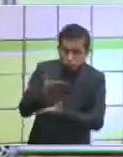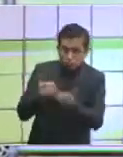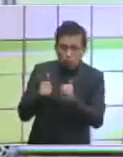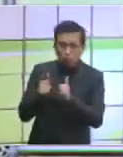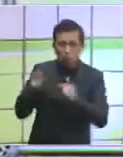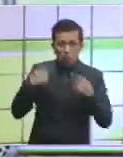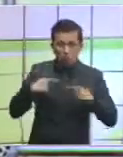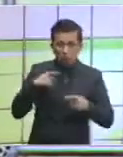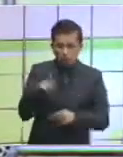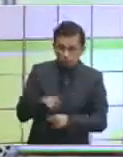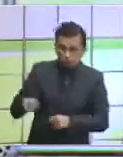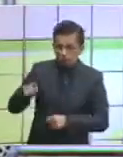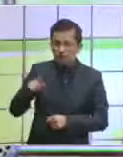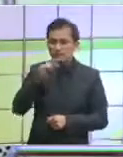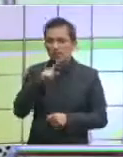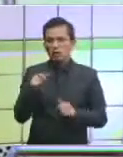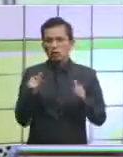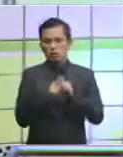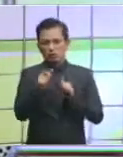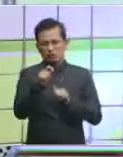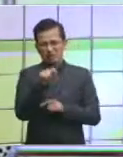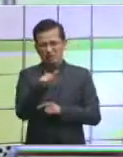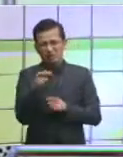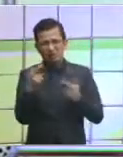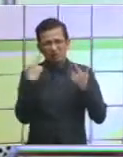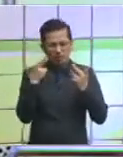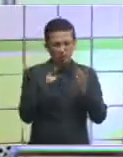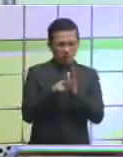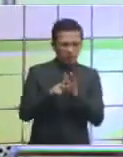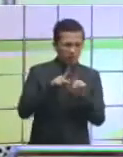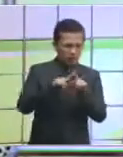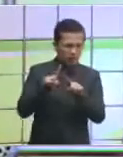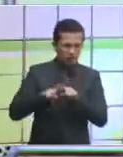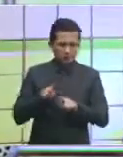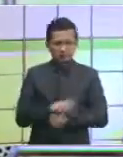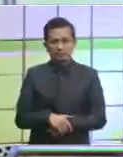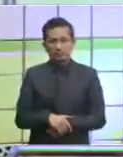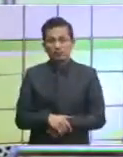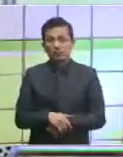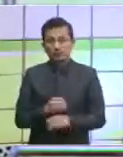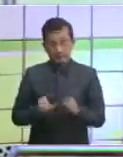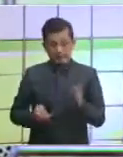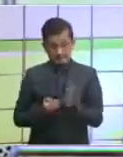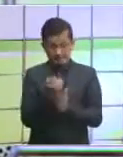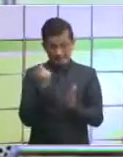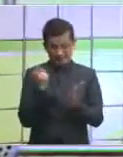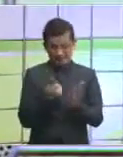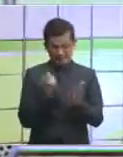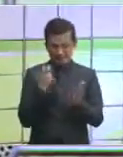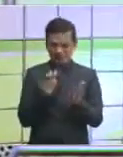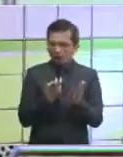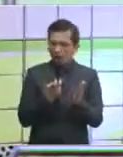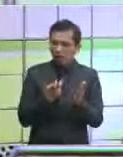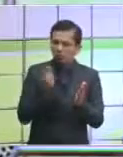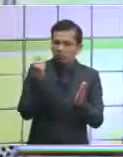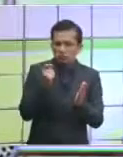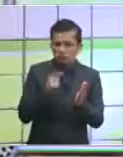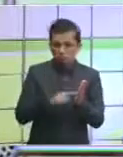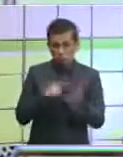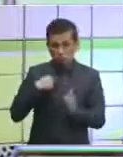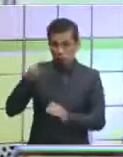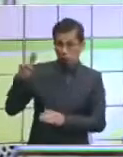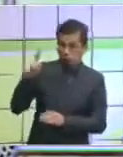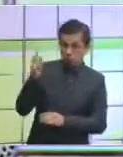también recordar que el dictar una sentencia no es un acto académico es un acto de decir el derecho